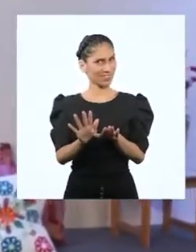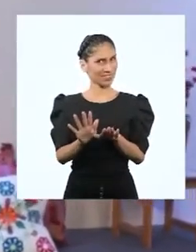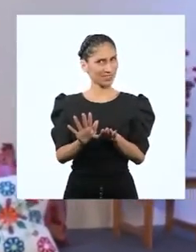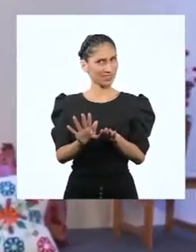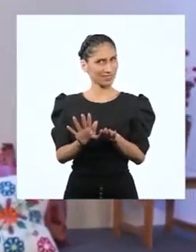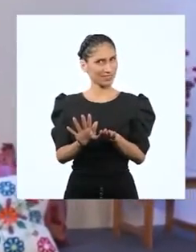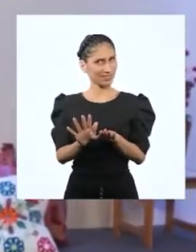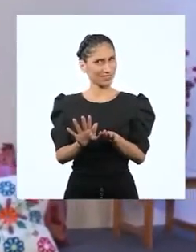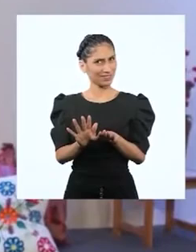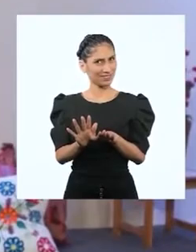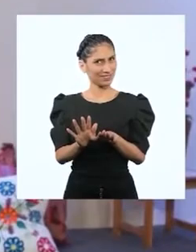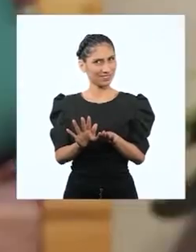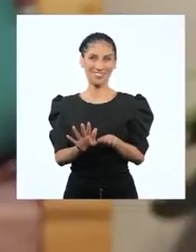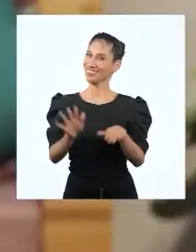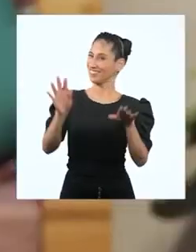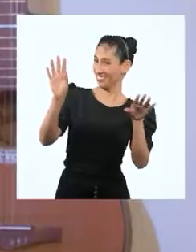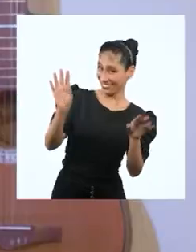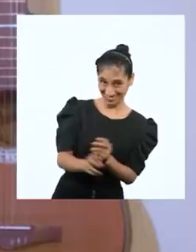mueva, congelados.